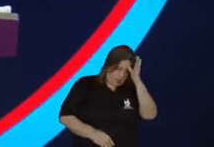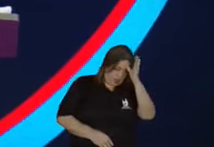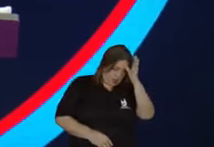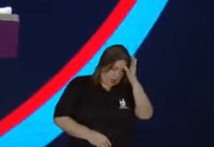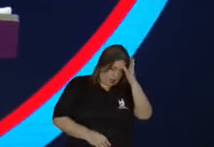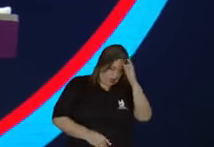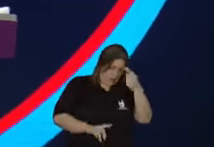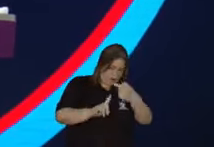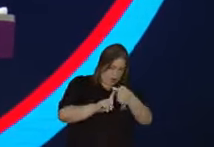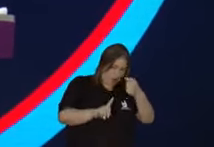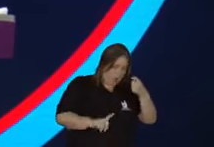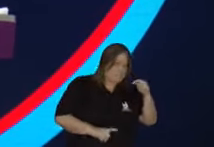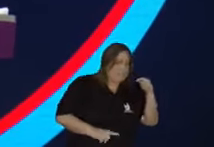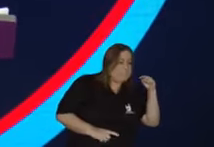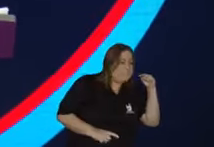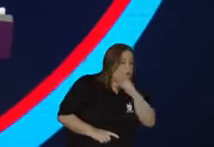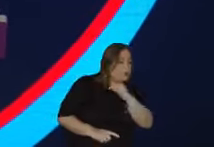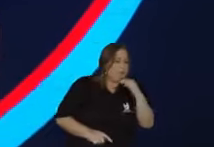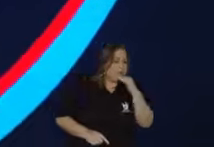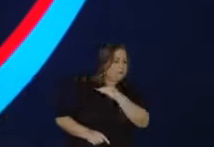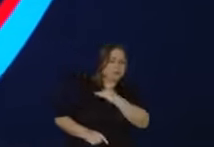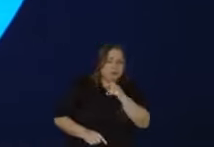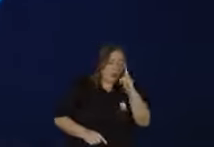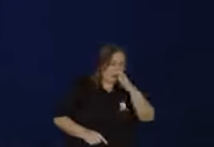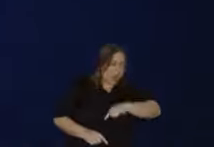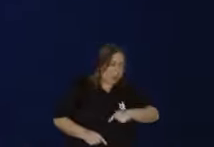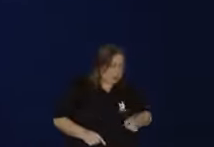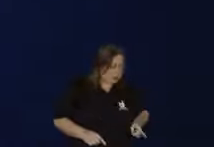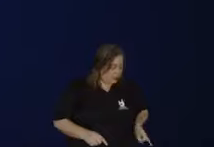la mentira. Wow.